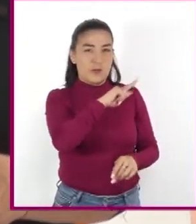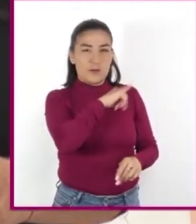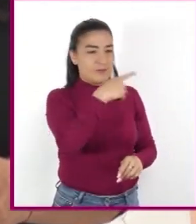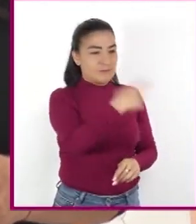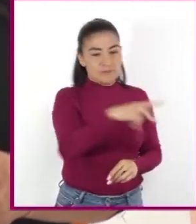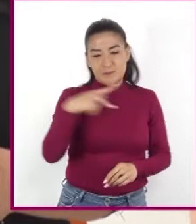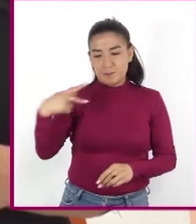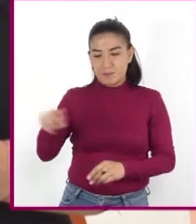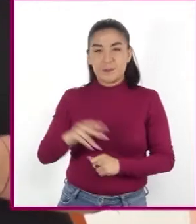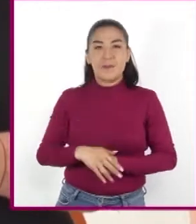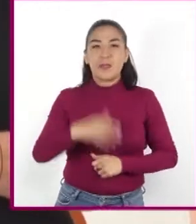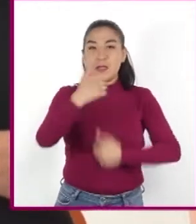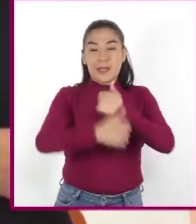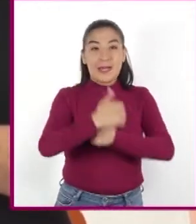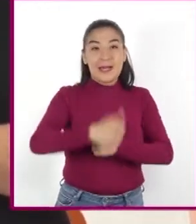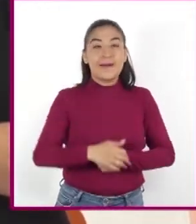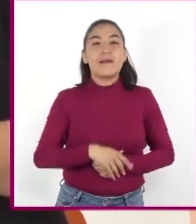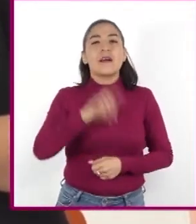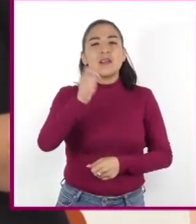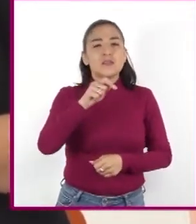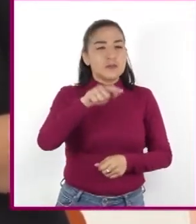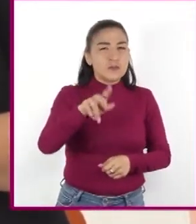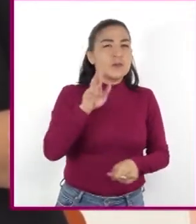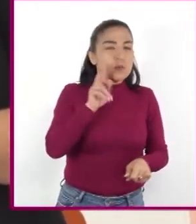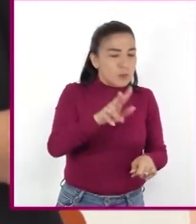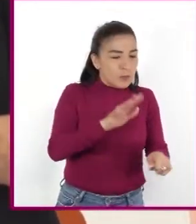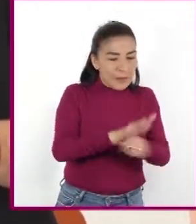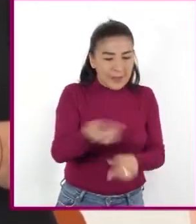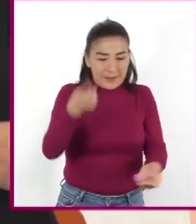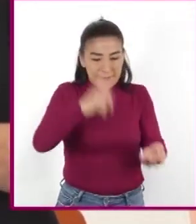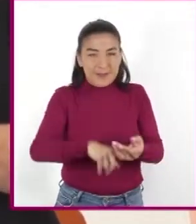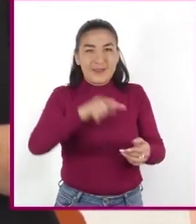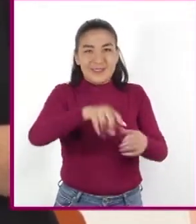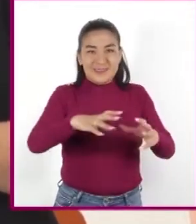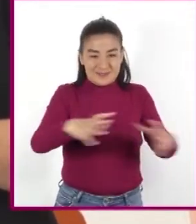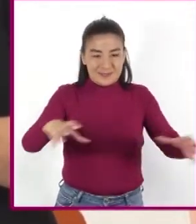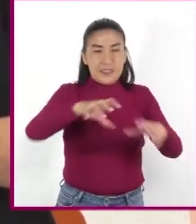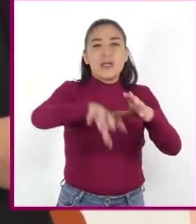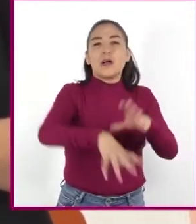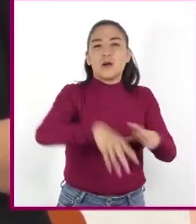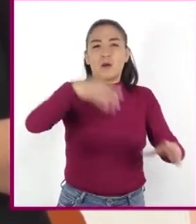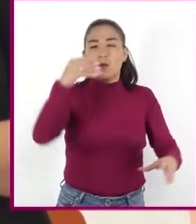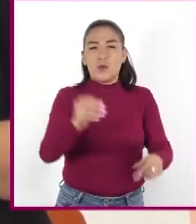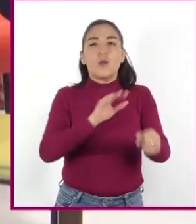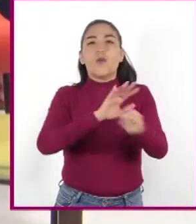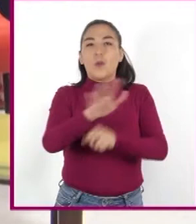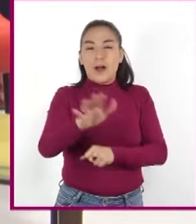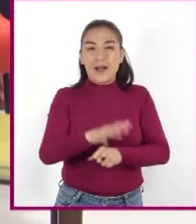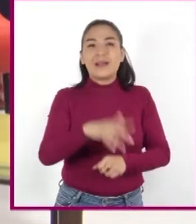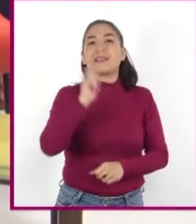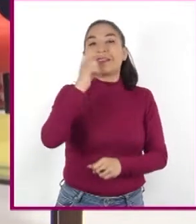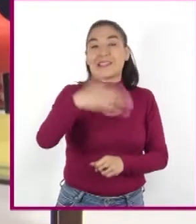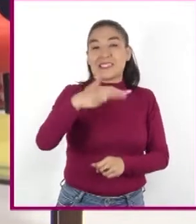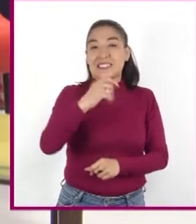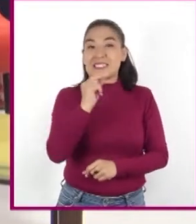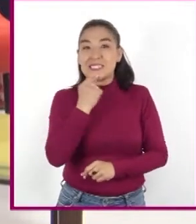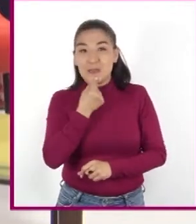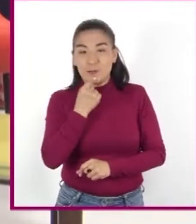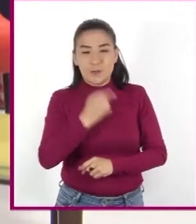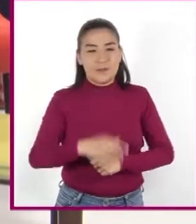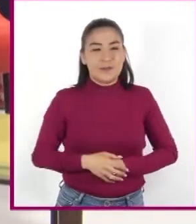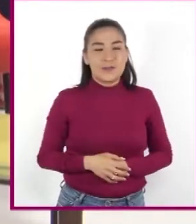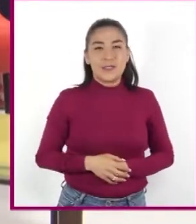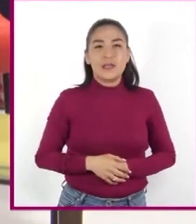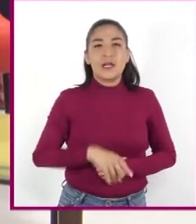Tendrán 15 segundos para explorar los objetos que se encuentran en el baúl. Número 2. Posteriormente,